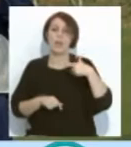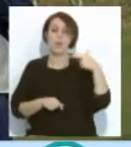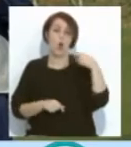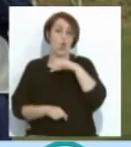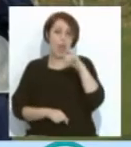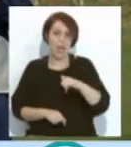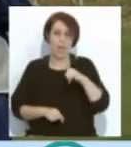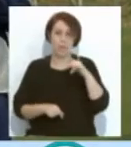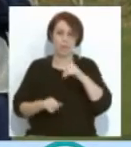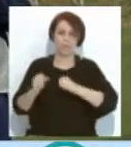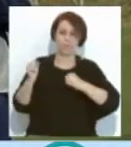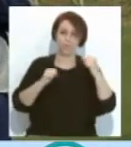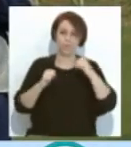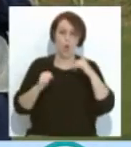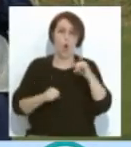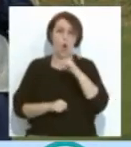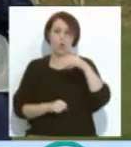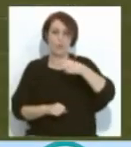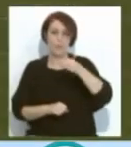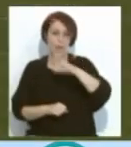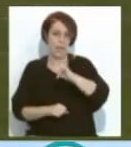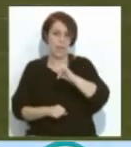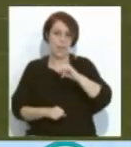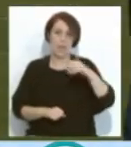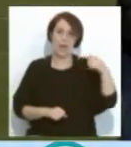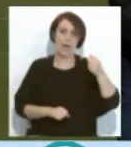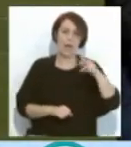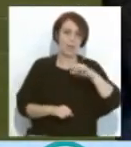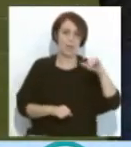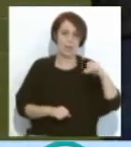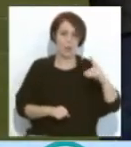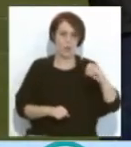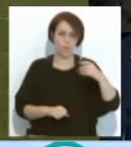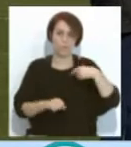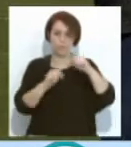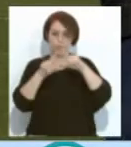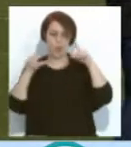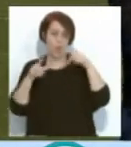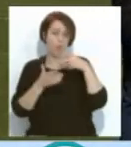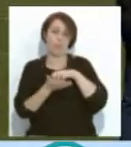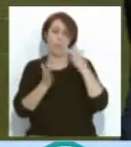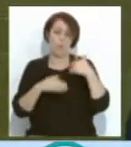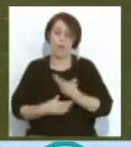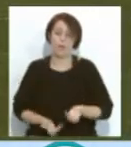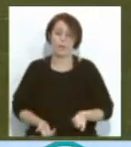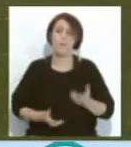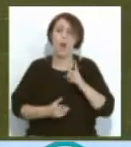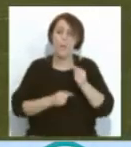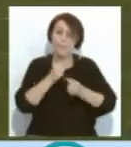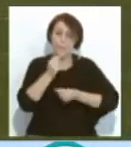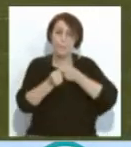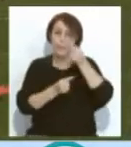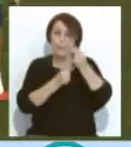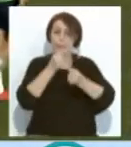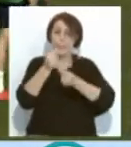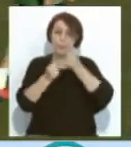más rivalidades ahí con José Mari y con John Ander Garrido, que eran titulares indiscutibles. Pero poco a poco